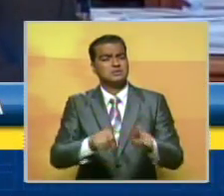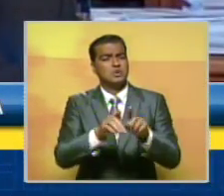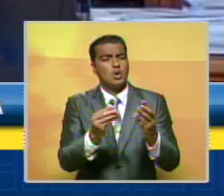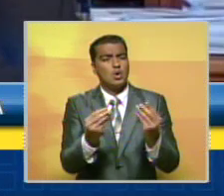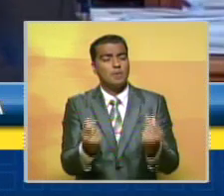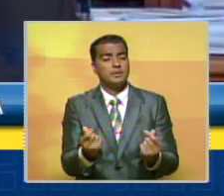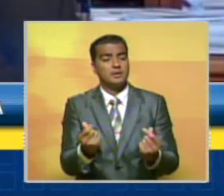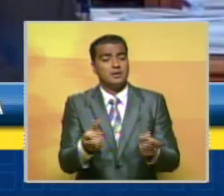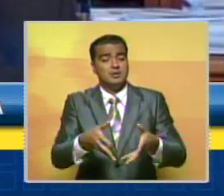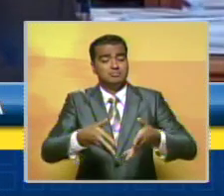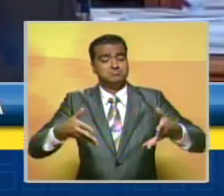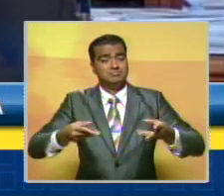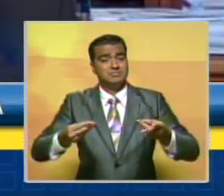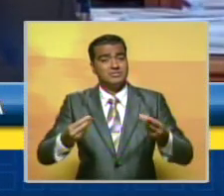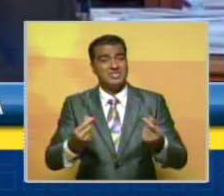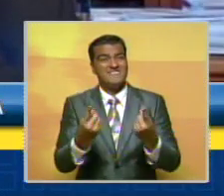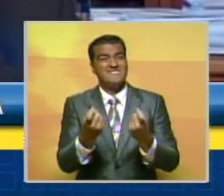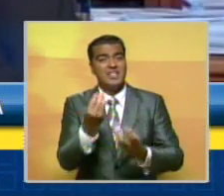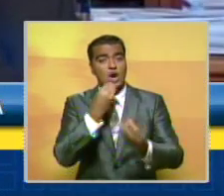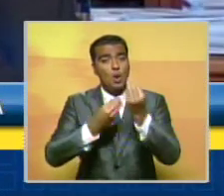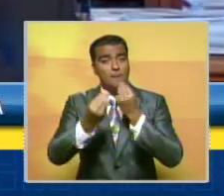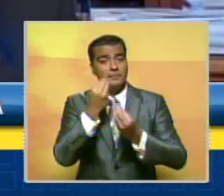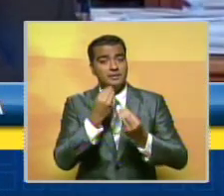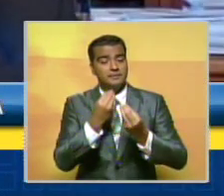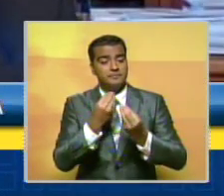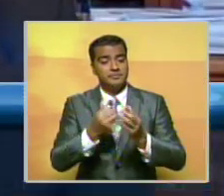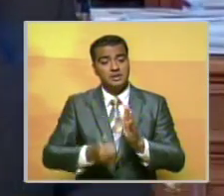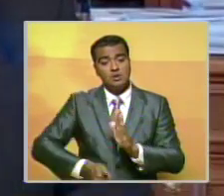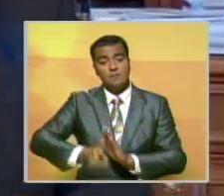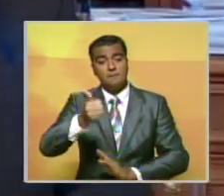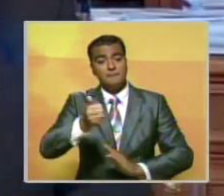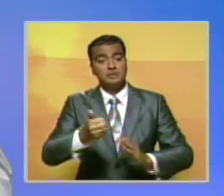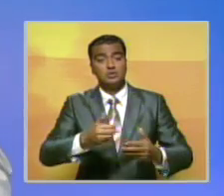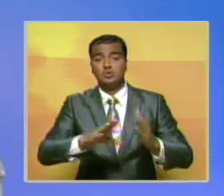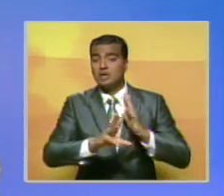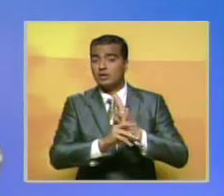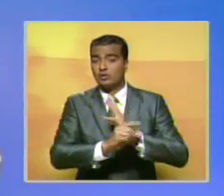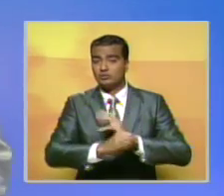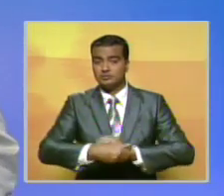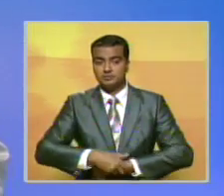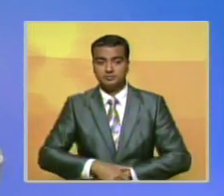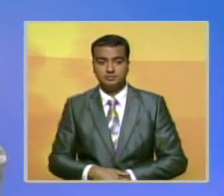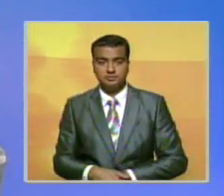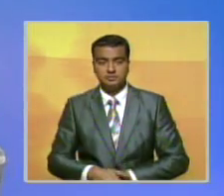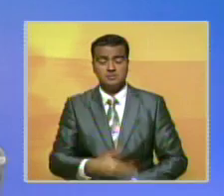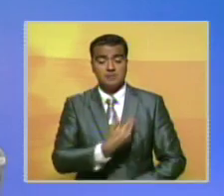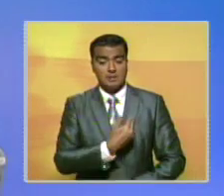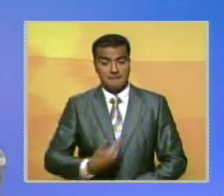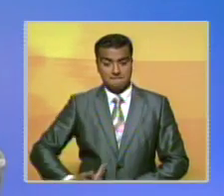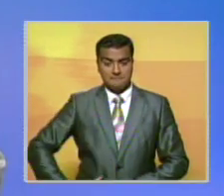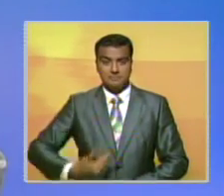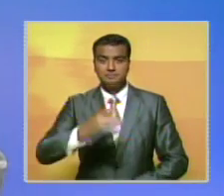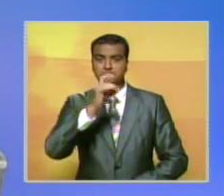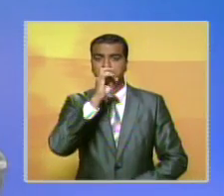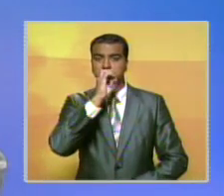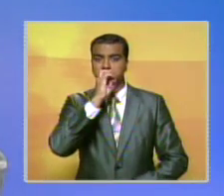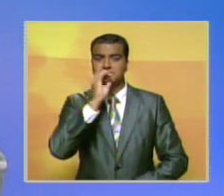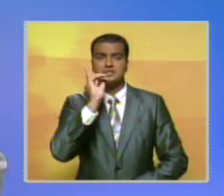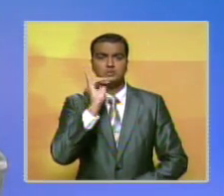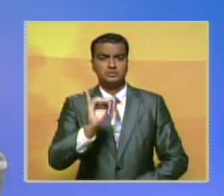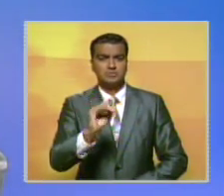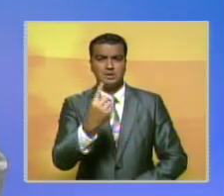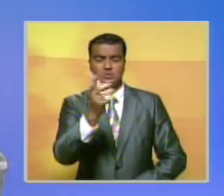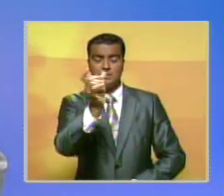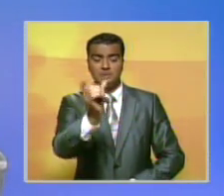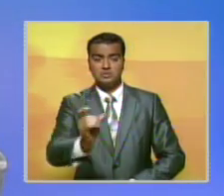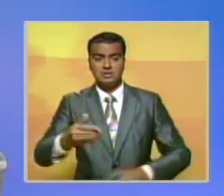económica, la inflación, el desabastecimiento y el aumento de la delincuencia. El presidente de la República, Nicolás Maduro, denunció que una